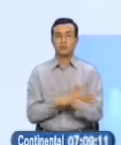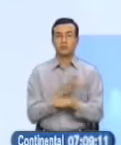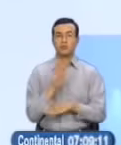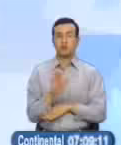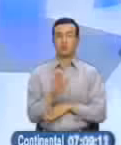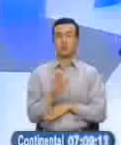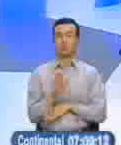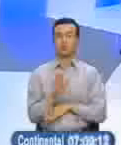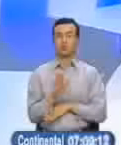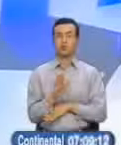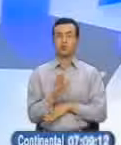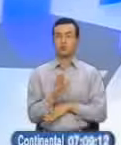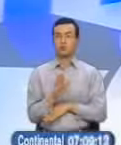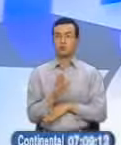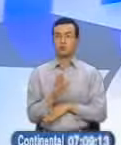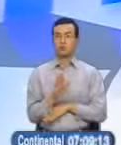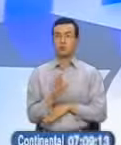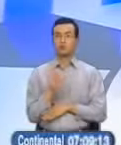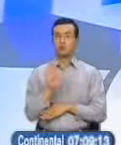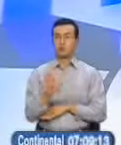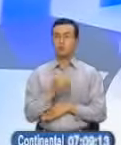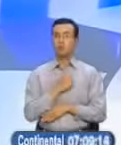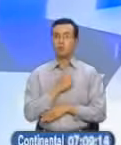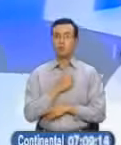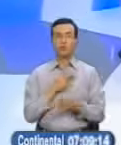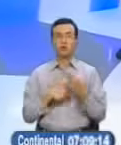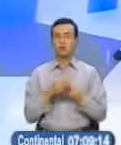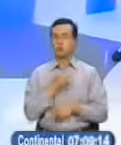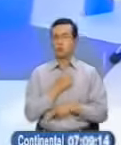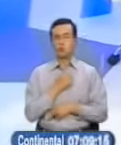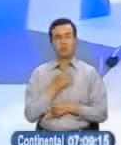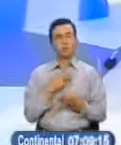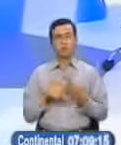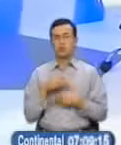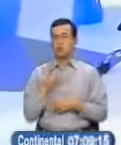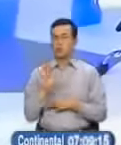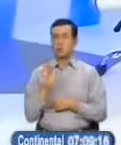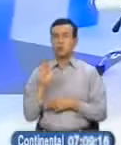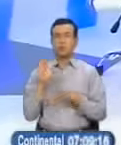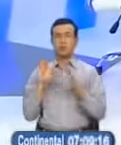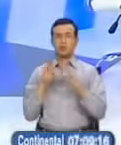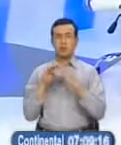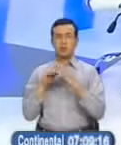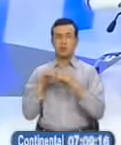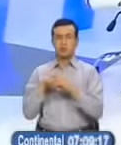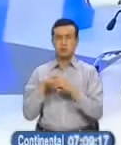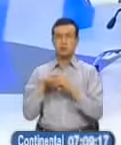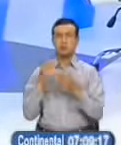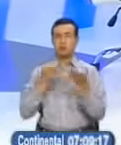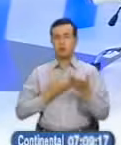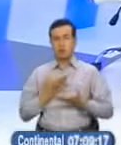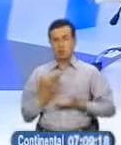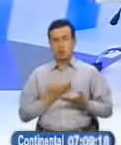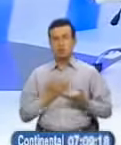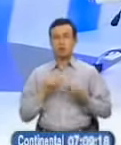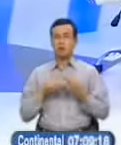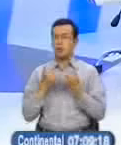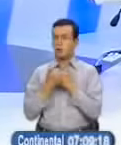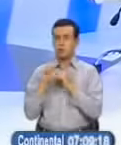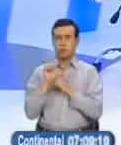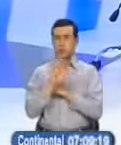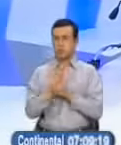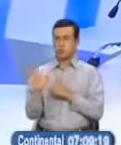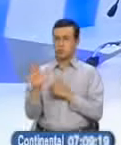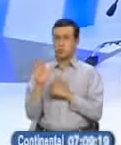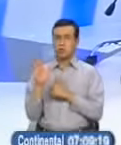cuenta propista, o sea, tenían un negocio de cuenta propia incluso dentro de su propia vivienda. Autónomos. Una tienda, eran autónomos. En